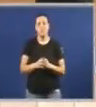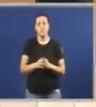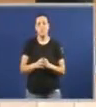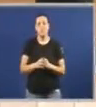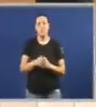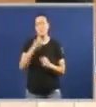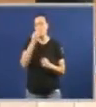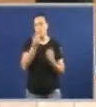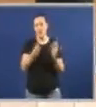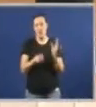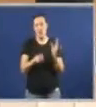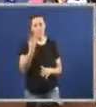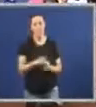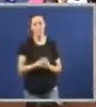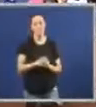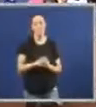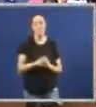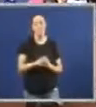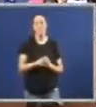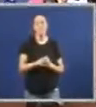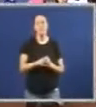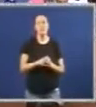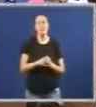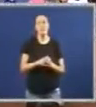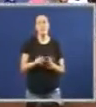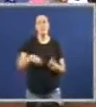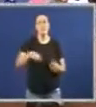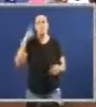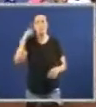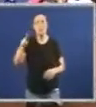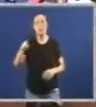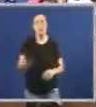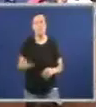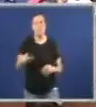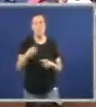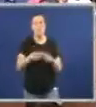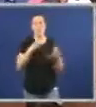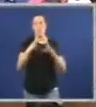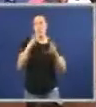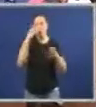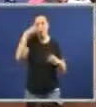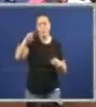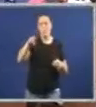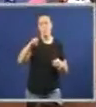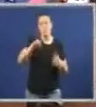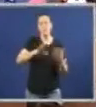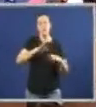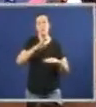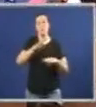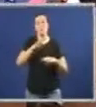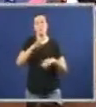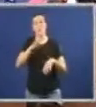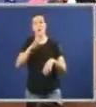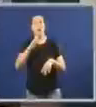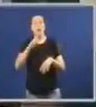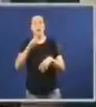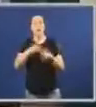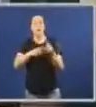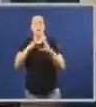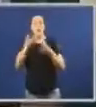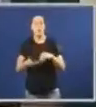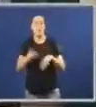Moi bo día, a ninguén selle escapa a importancia que teñen os medios de comunicación precisamente a hora de conformar a agenda pública